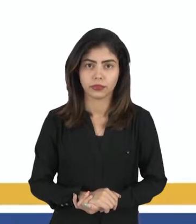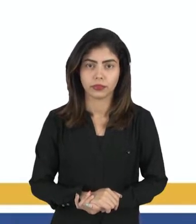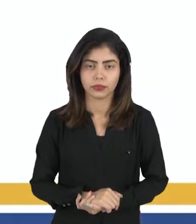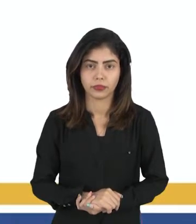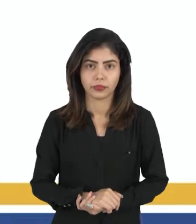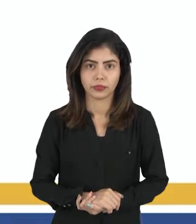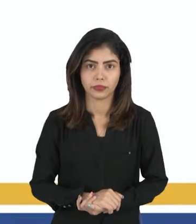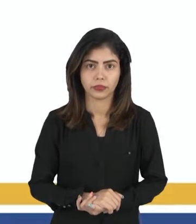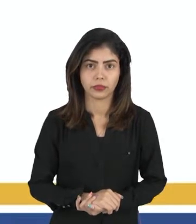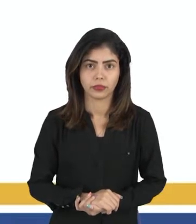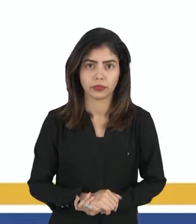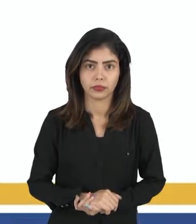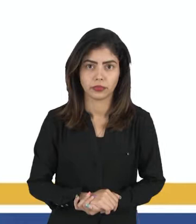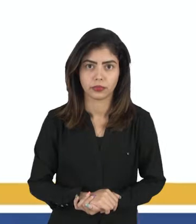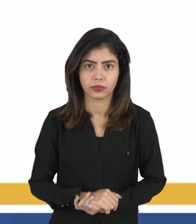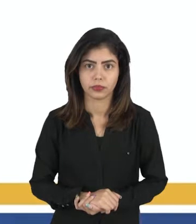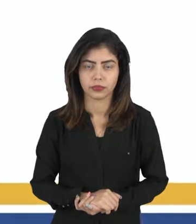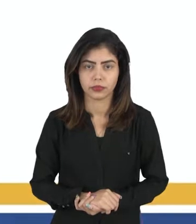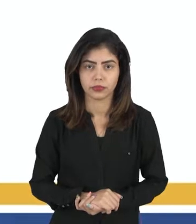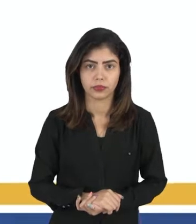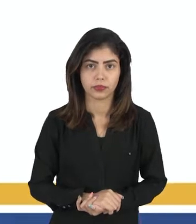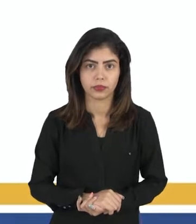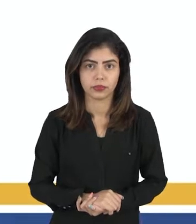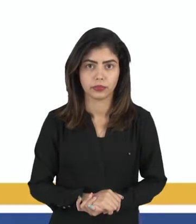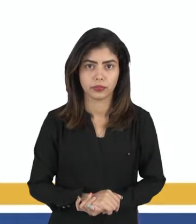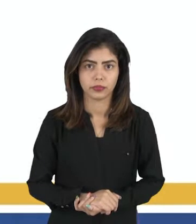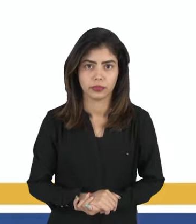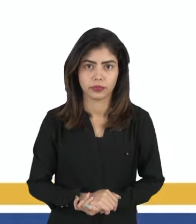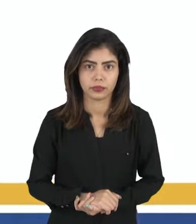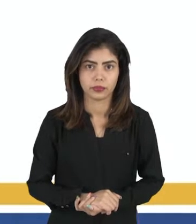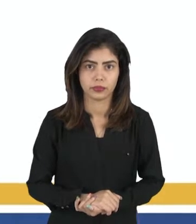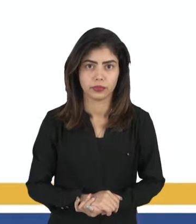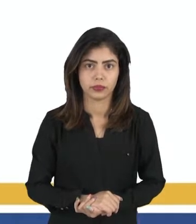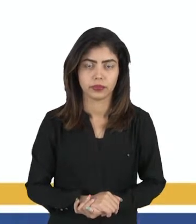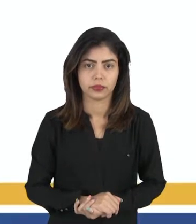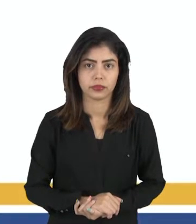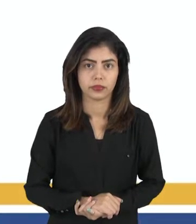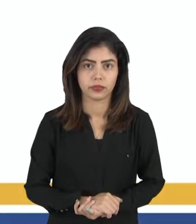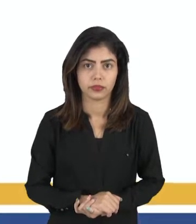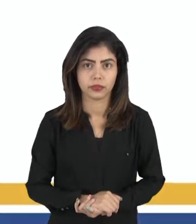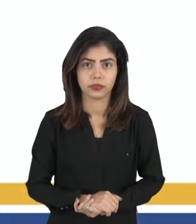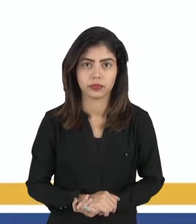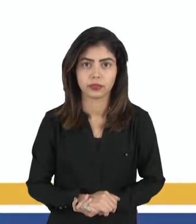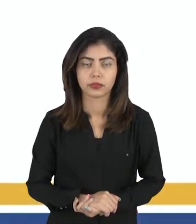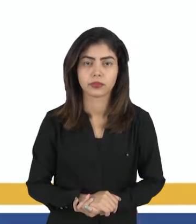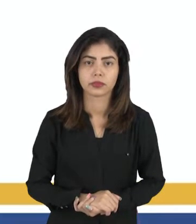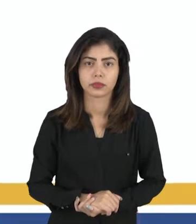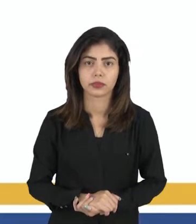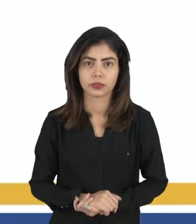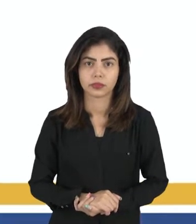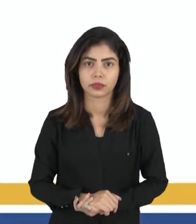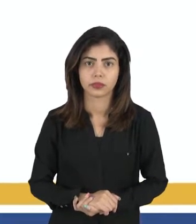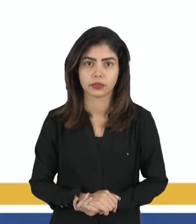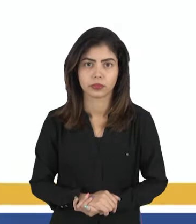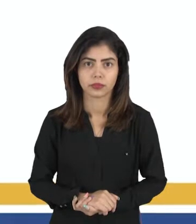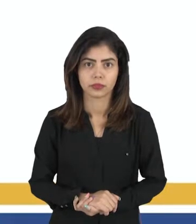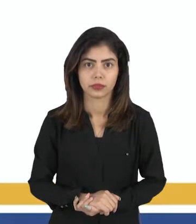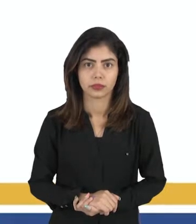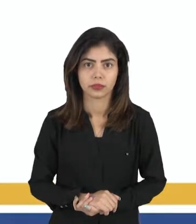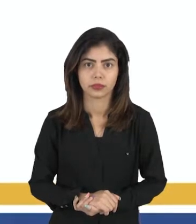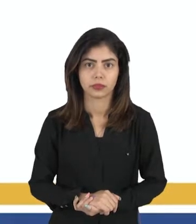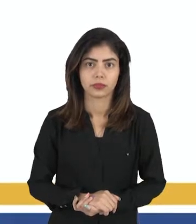siendo tratado. Si así, el emisor utiliza algunas frases para demostrar entendimiento al respecto